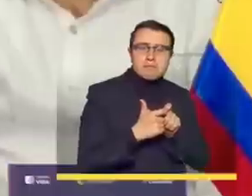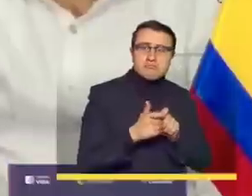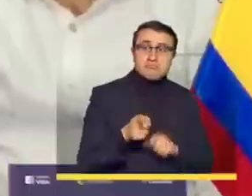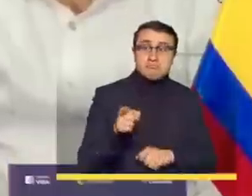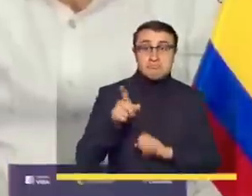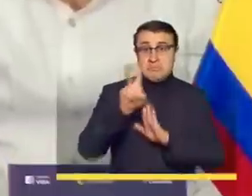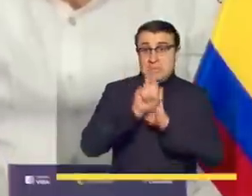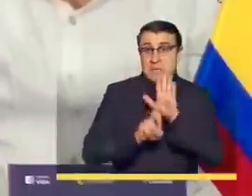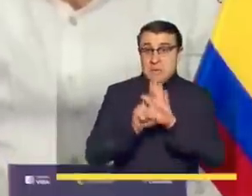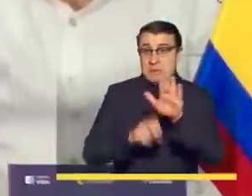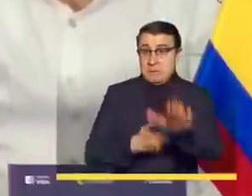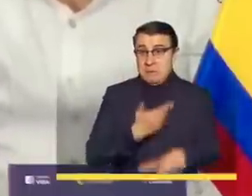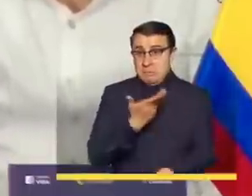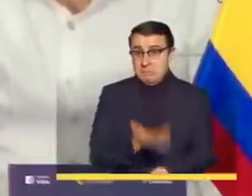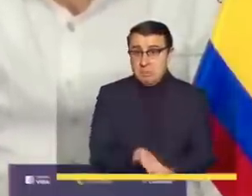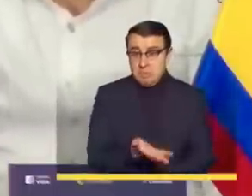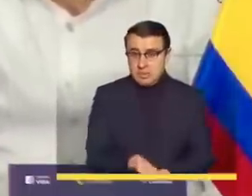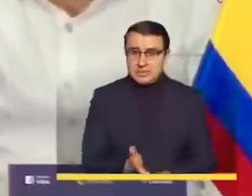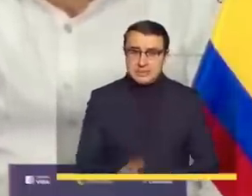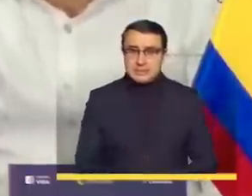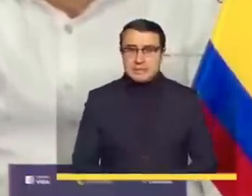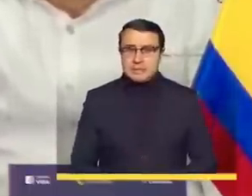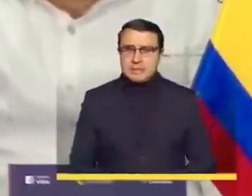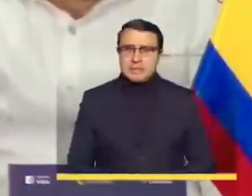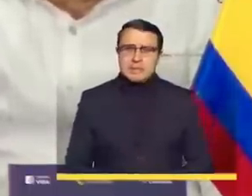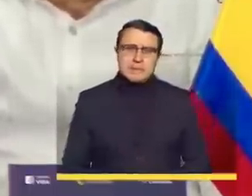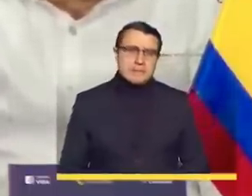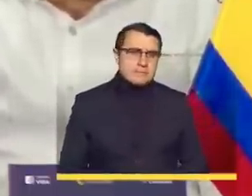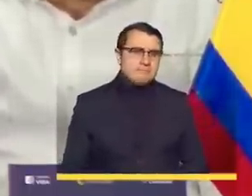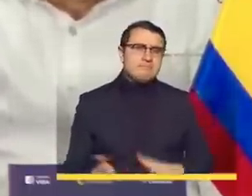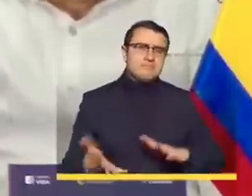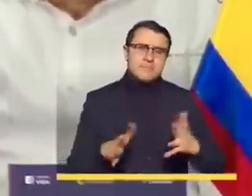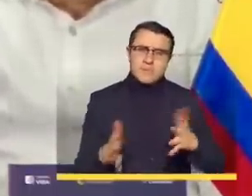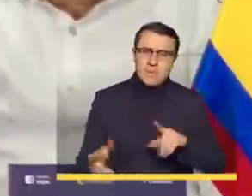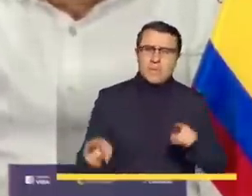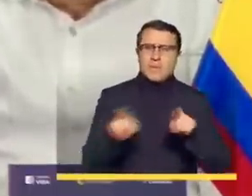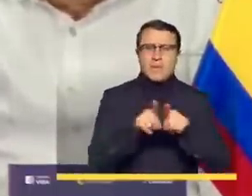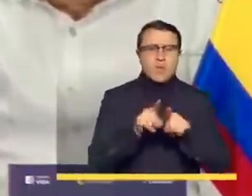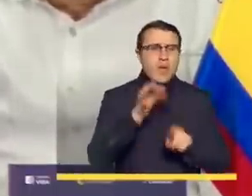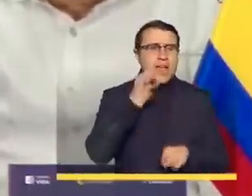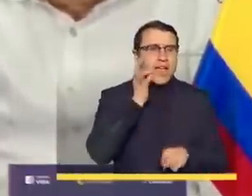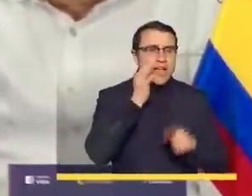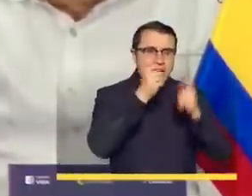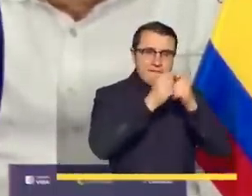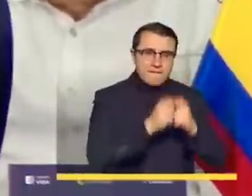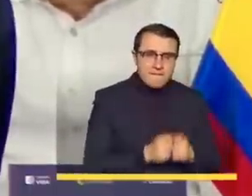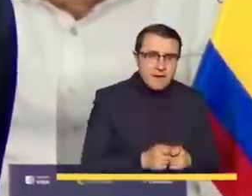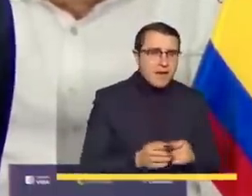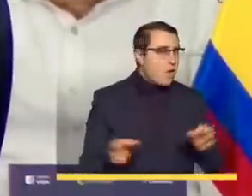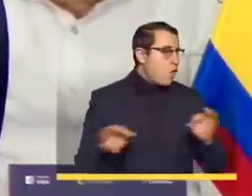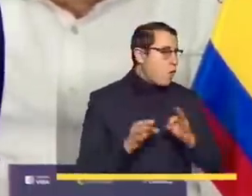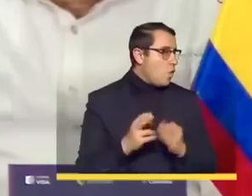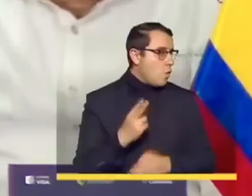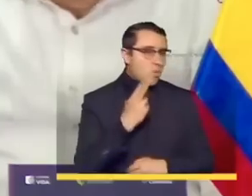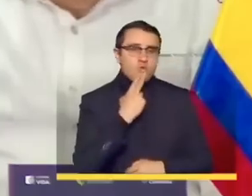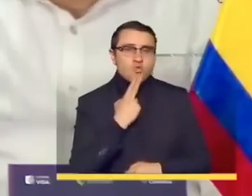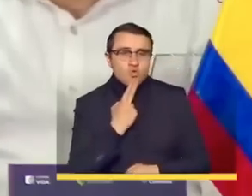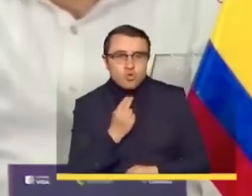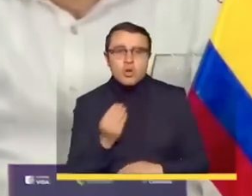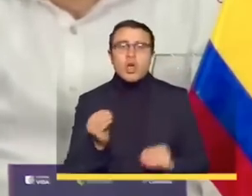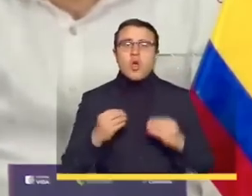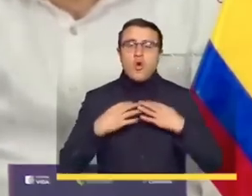Esa es una tesis. Más o menos, si se dan el café, se dan estos dulces, se dan las guayaberas que me regala el